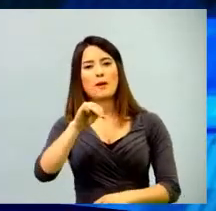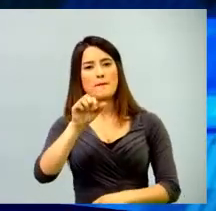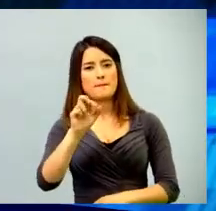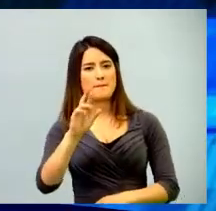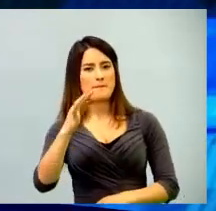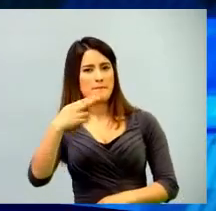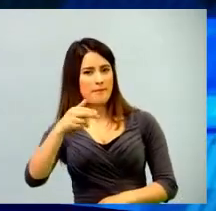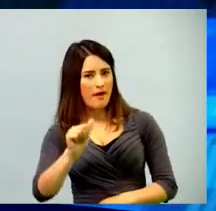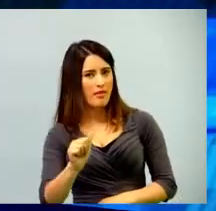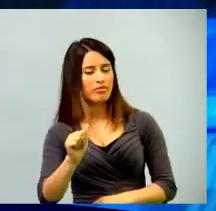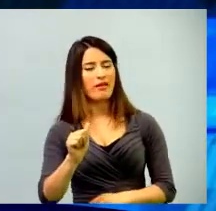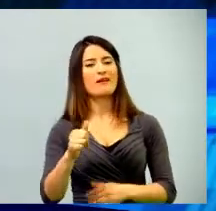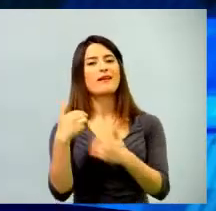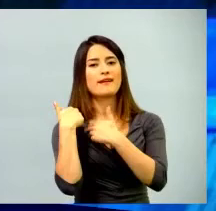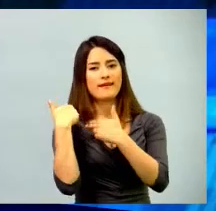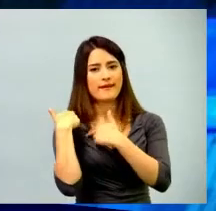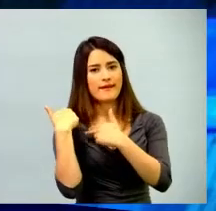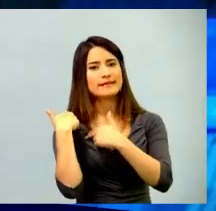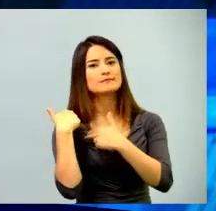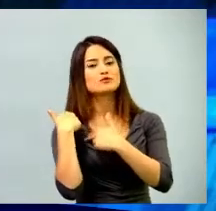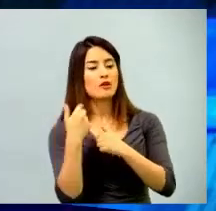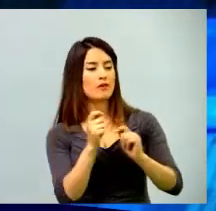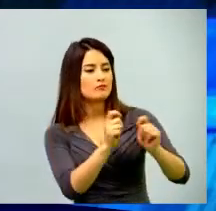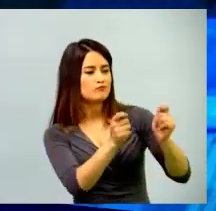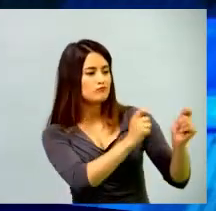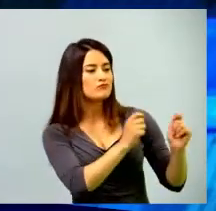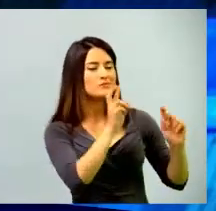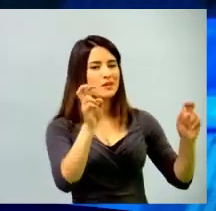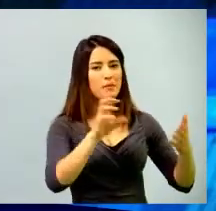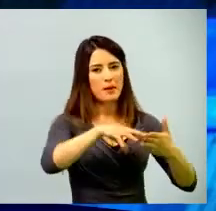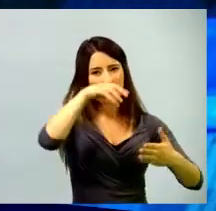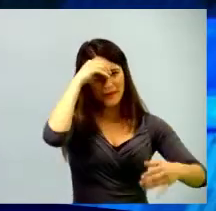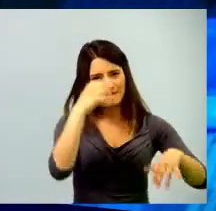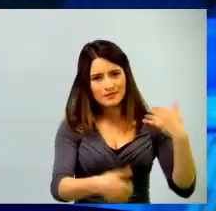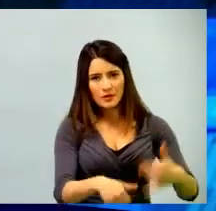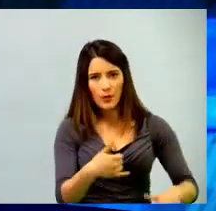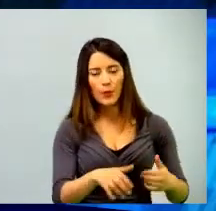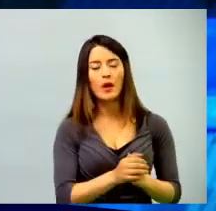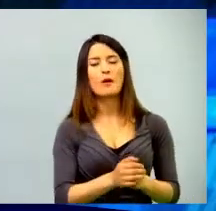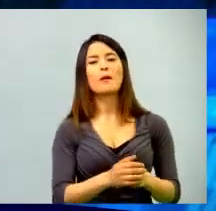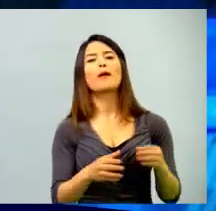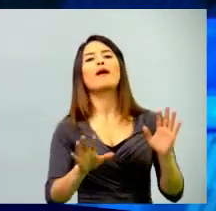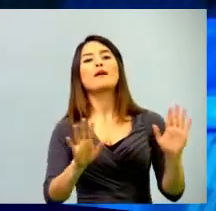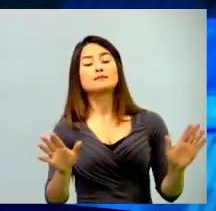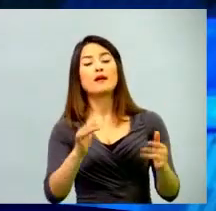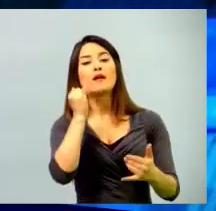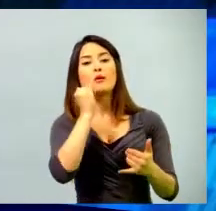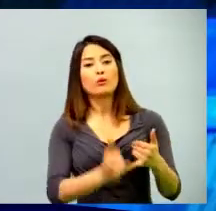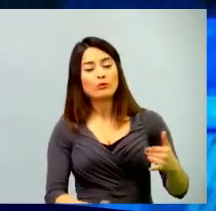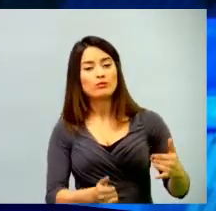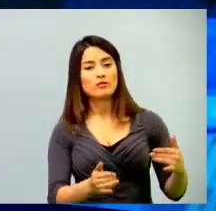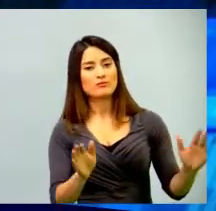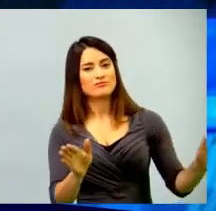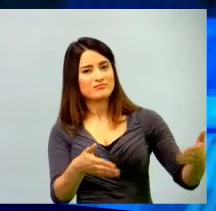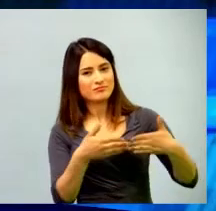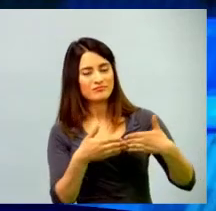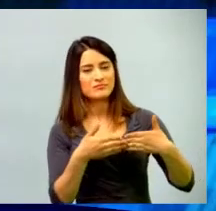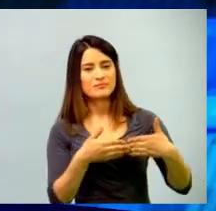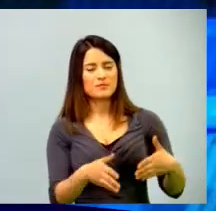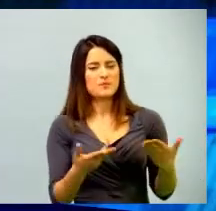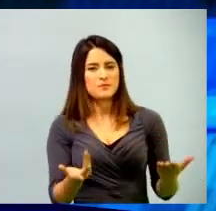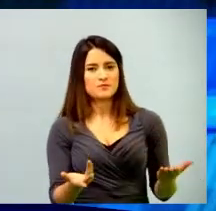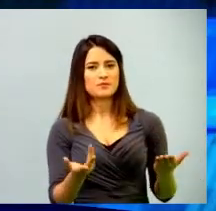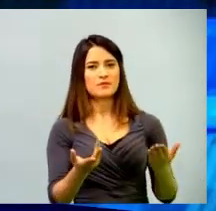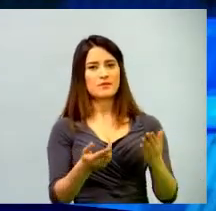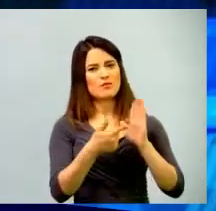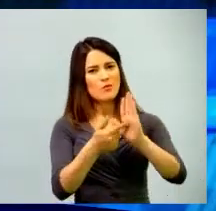Rodríguez moderó el panel de aprendizaje y juego y por supuesto cerramos con el vistazo que le dimos